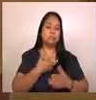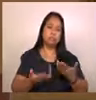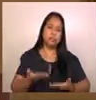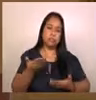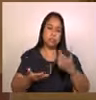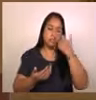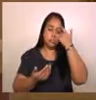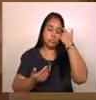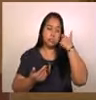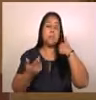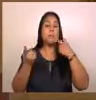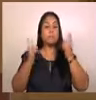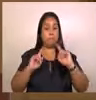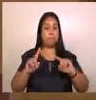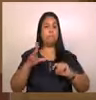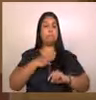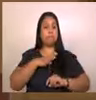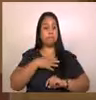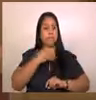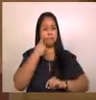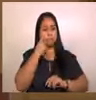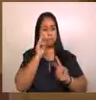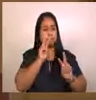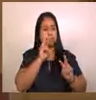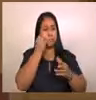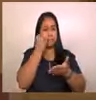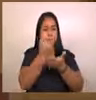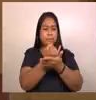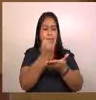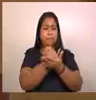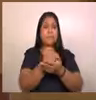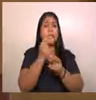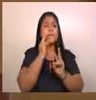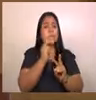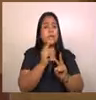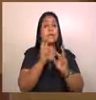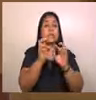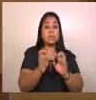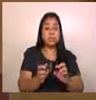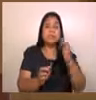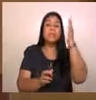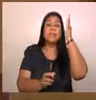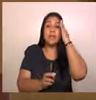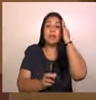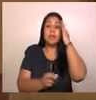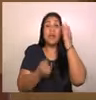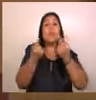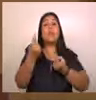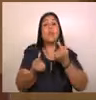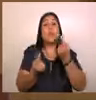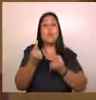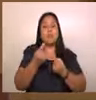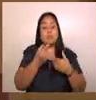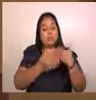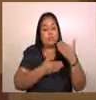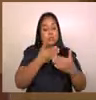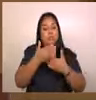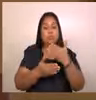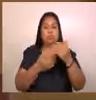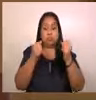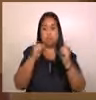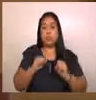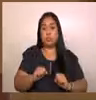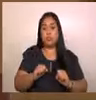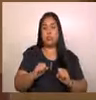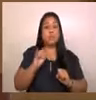que dilucidarlo y que el consumidor sepa cuáles vías son posibles, ¿verdad? Porque